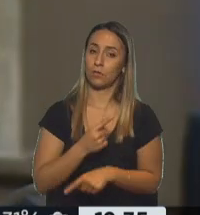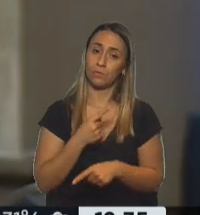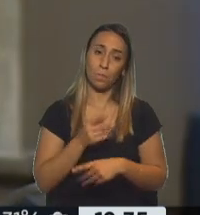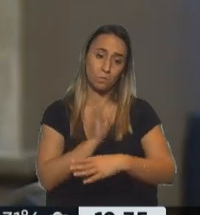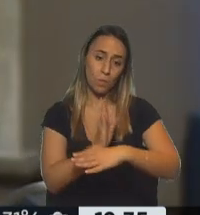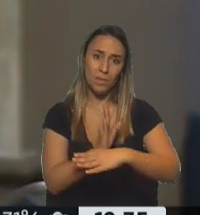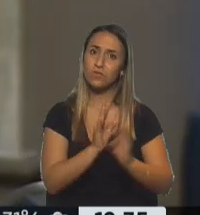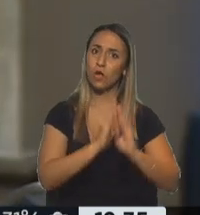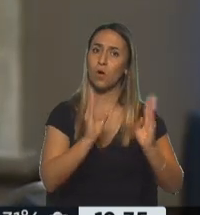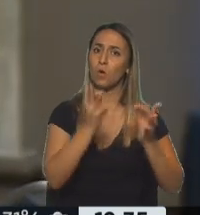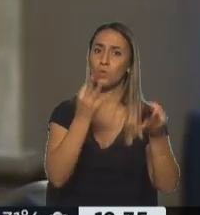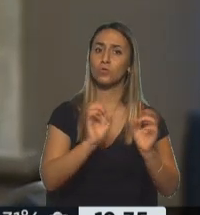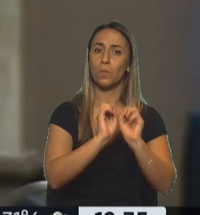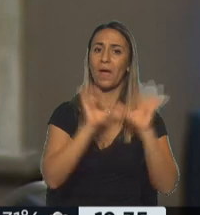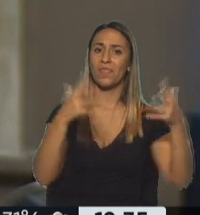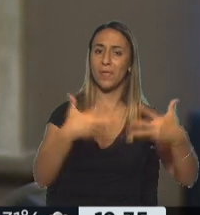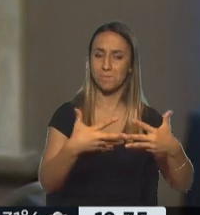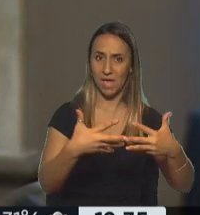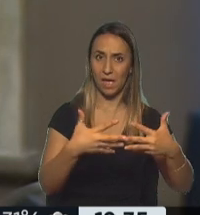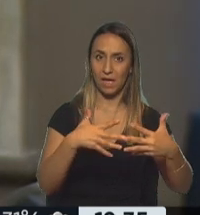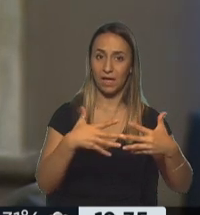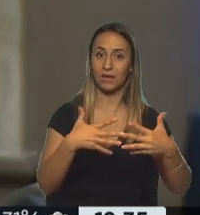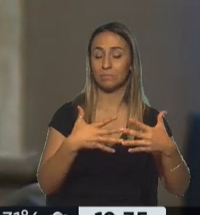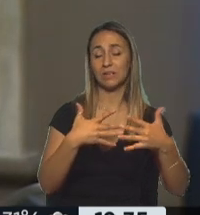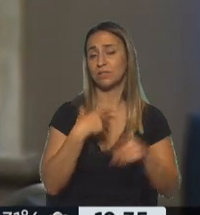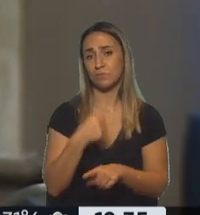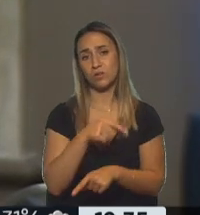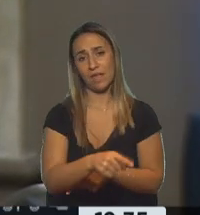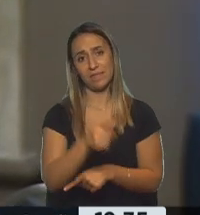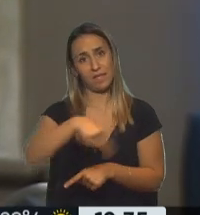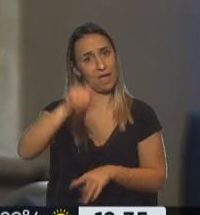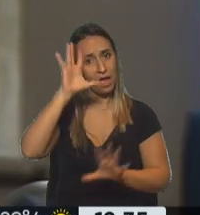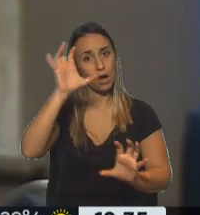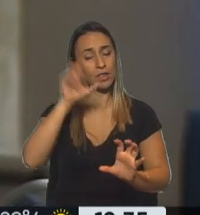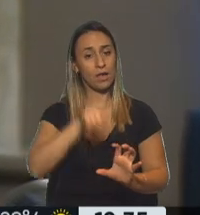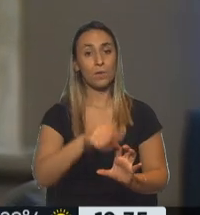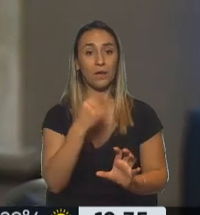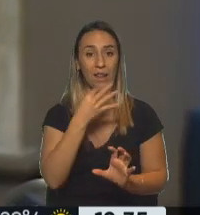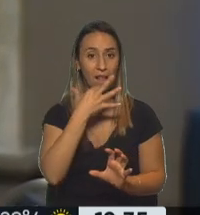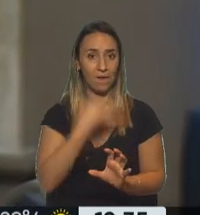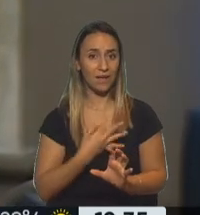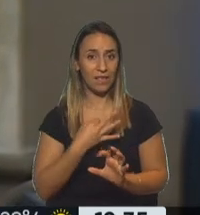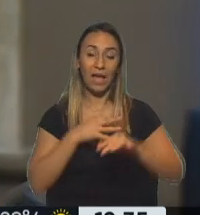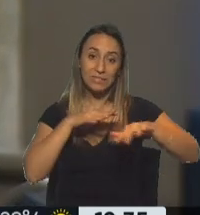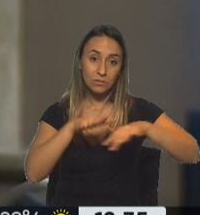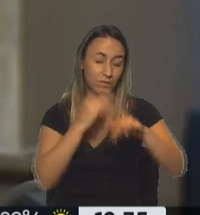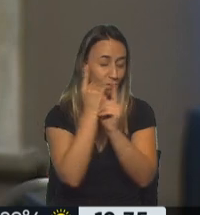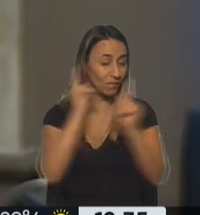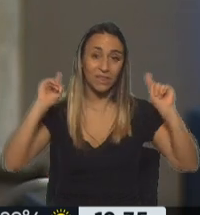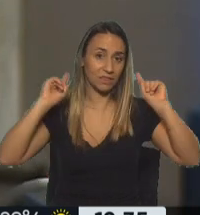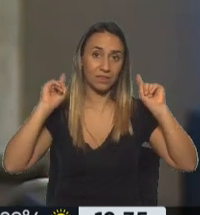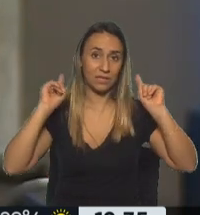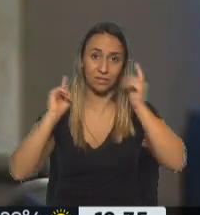con resultados de los cuales habló, que creo que valen la pena recordar y remarcar porque han sido realmente extraordinarios a nivel mundial, si uno los